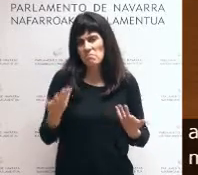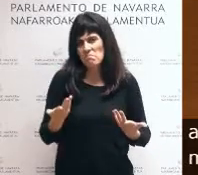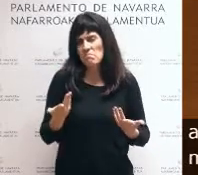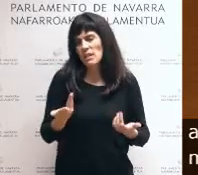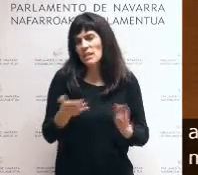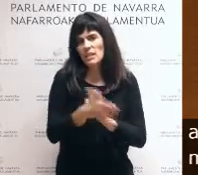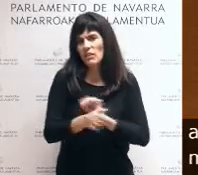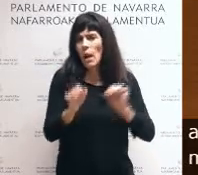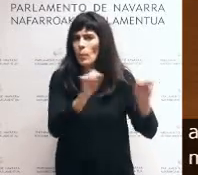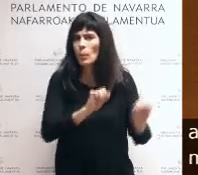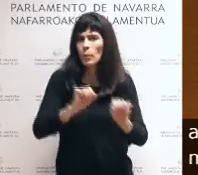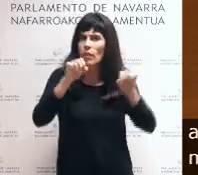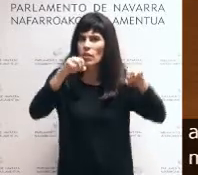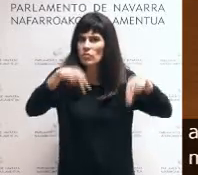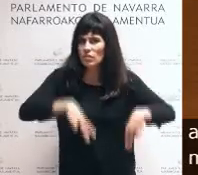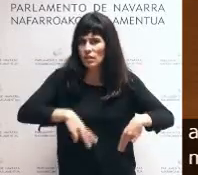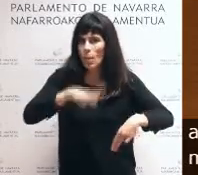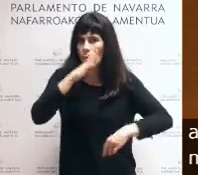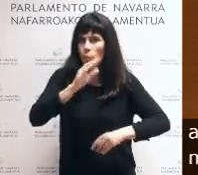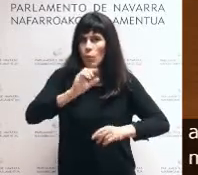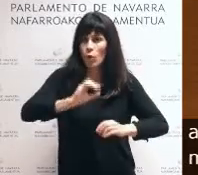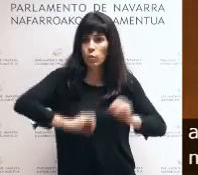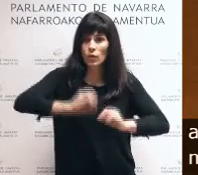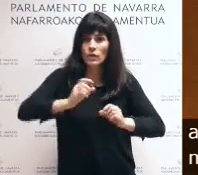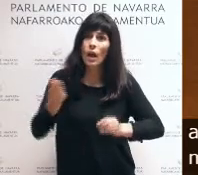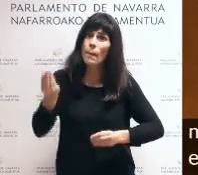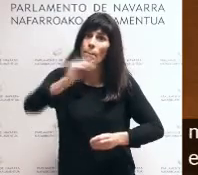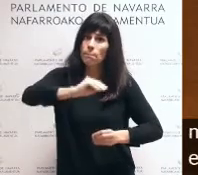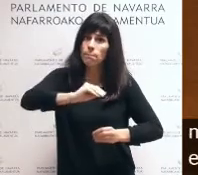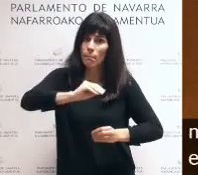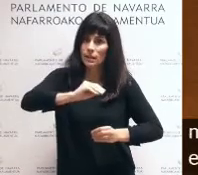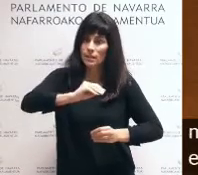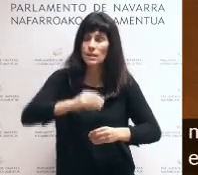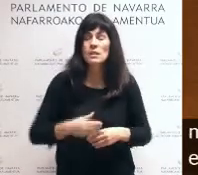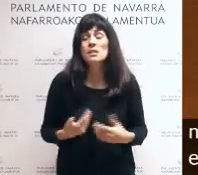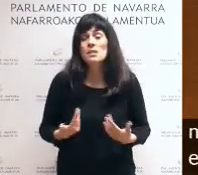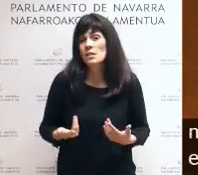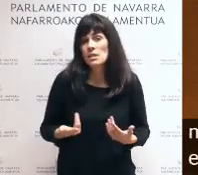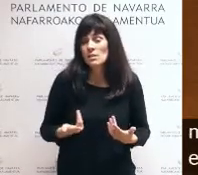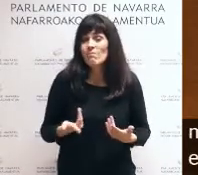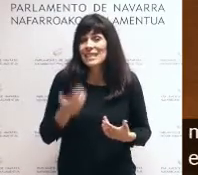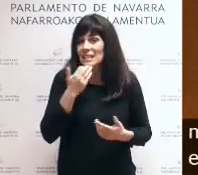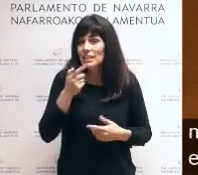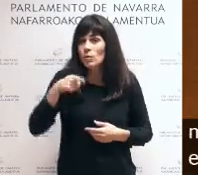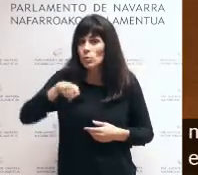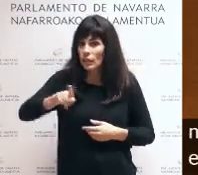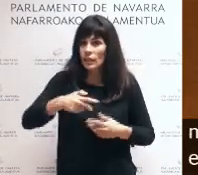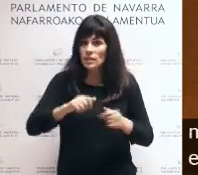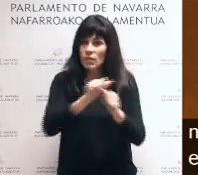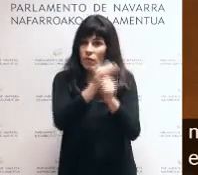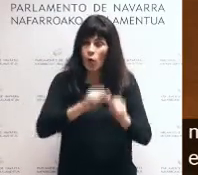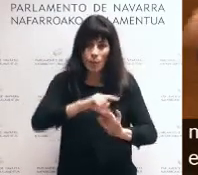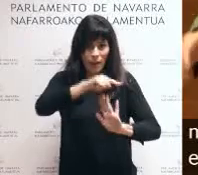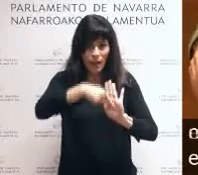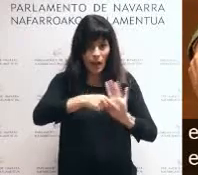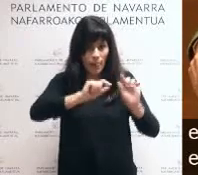injusto de los impuestos, como es la inflación. Y son todos los perjudicados cuando ustedes no ponen en marcha mecanismos legales de corrección